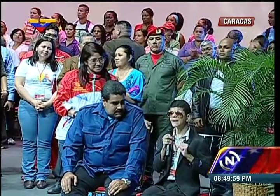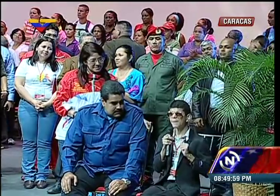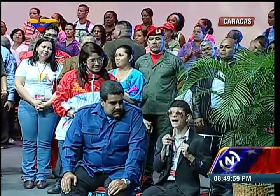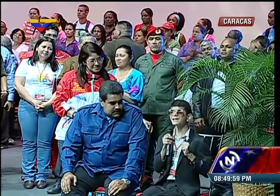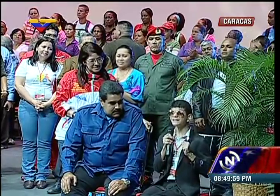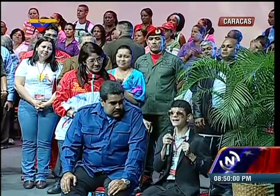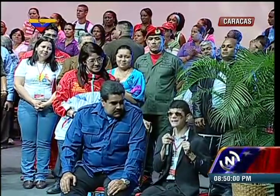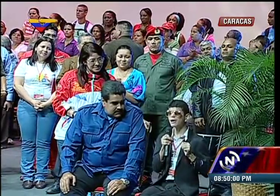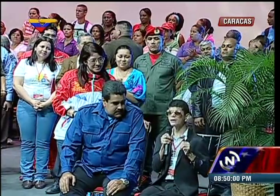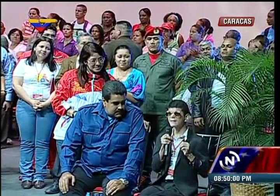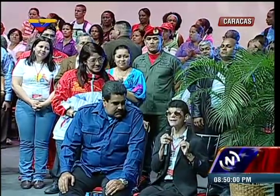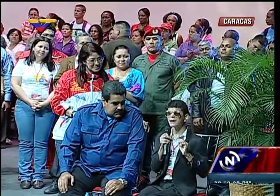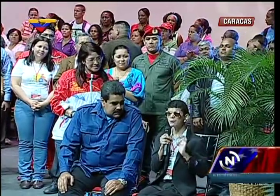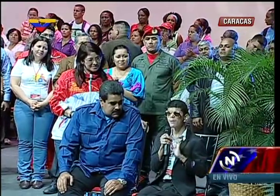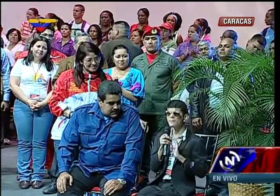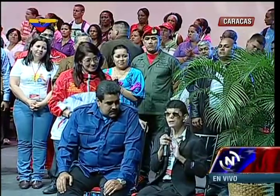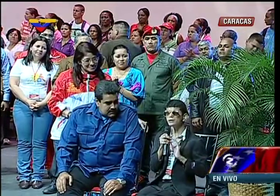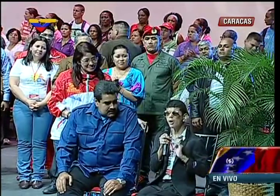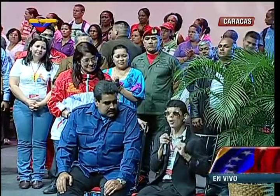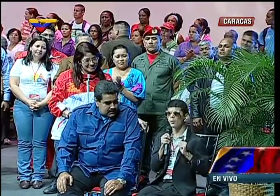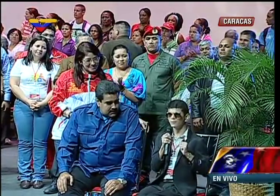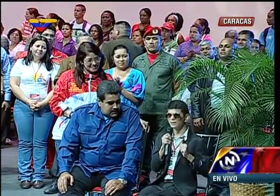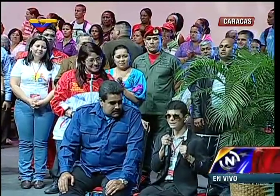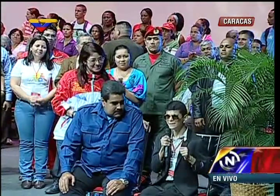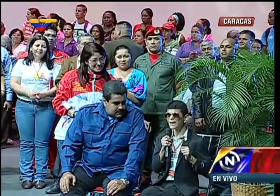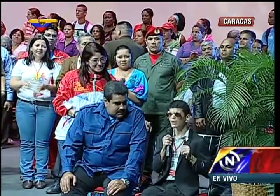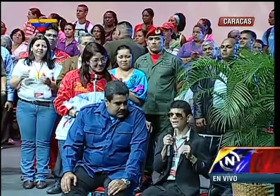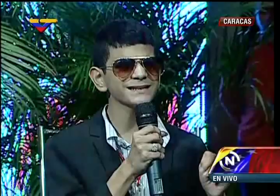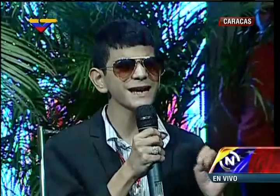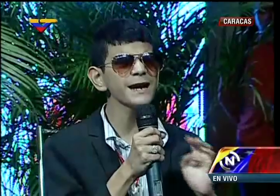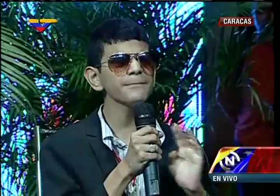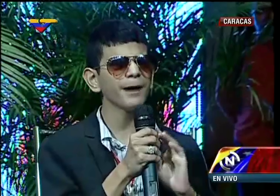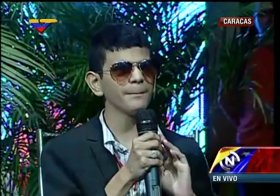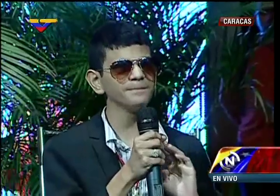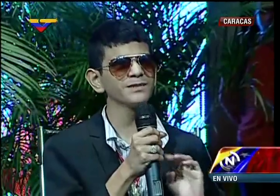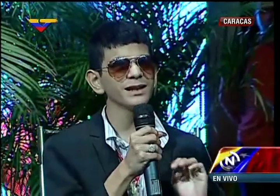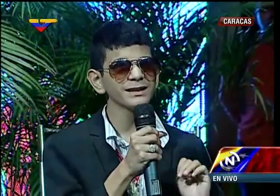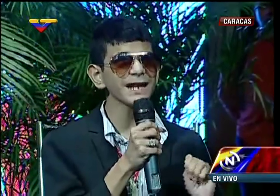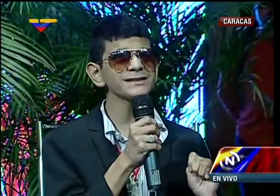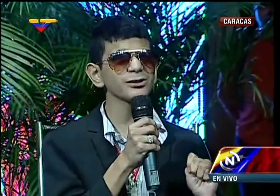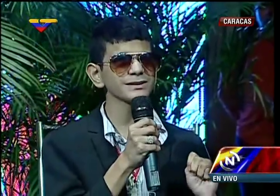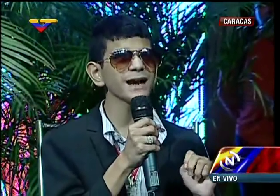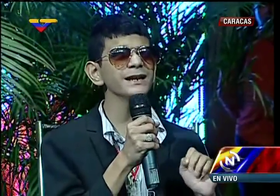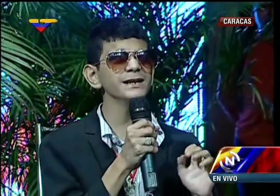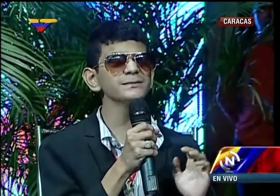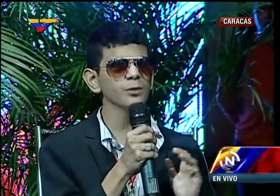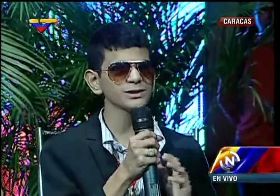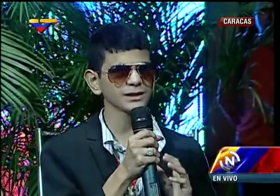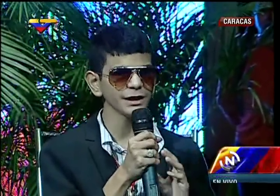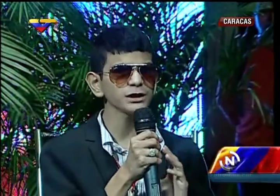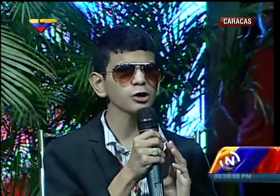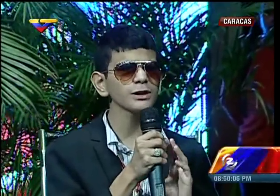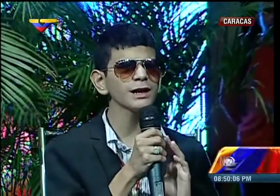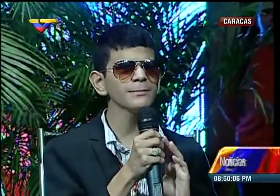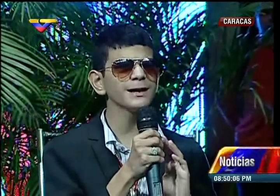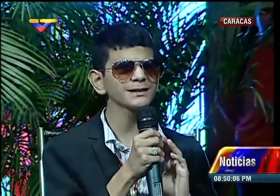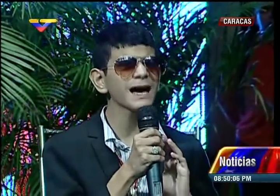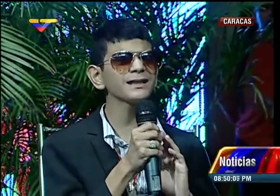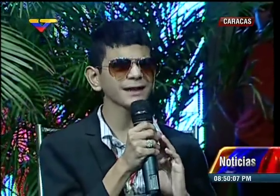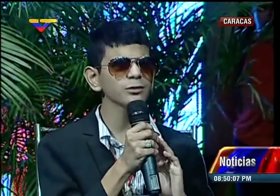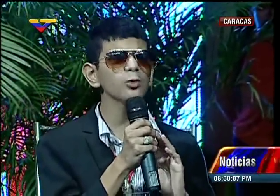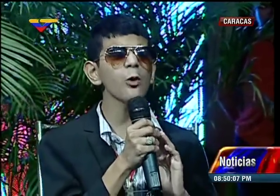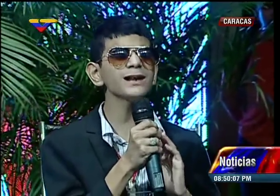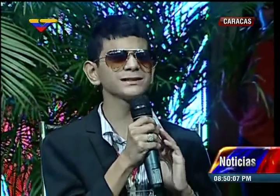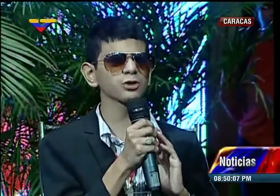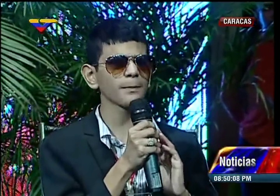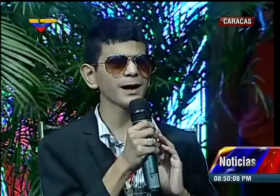quien quiera patria quiero que vengan conmigo. Quiero que sepan que el socialismo es grito de